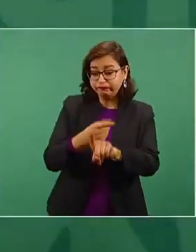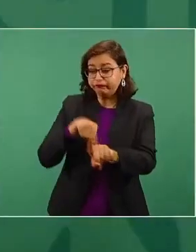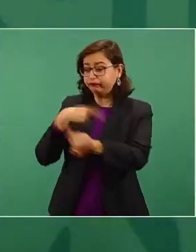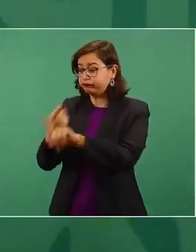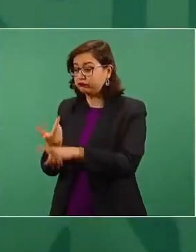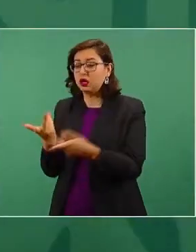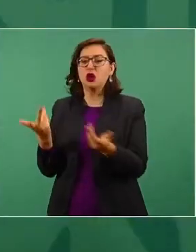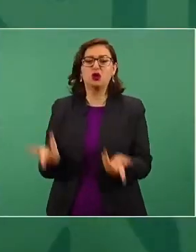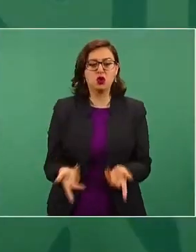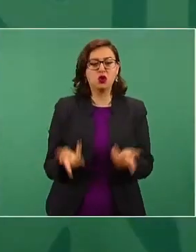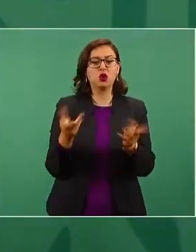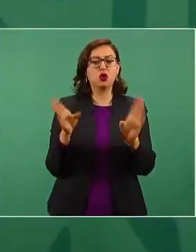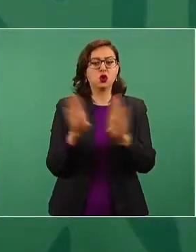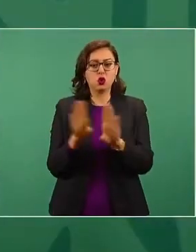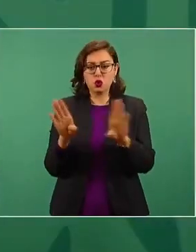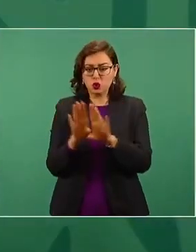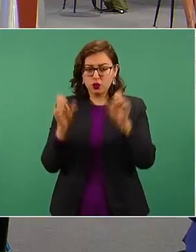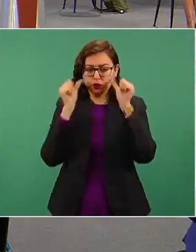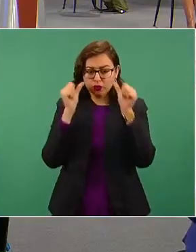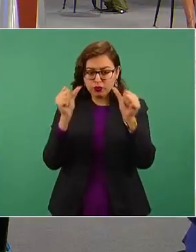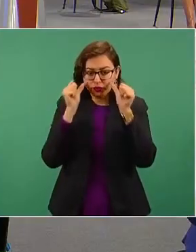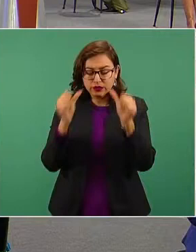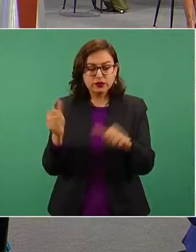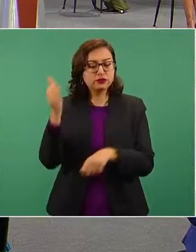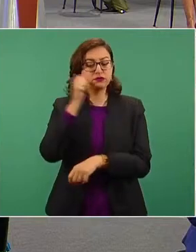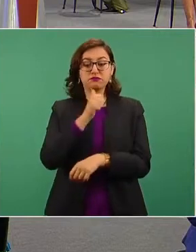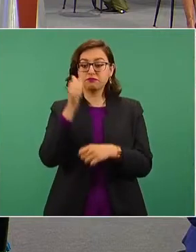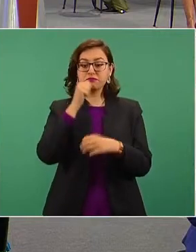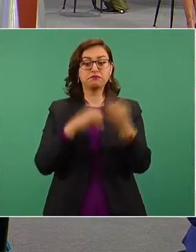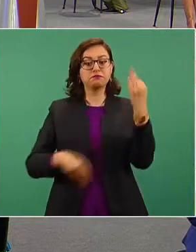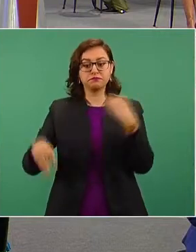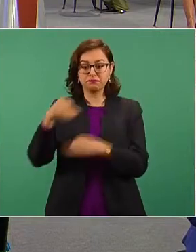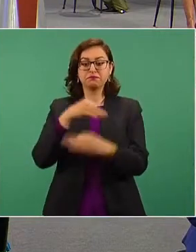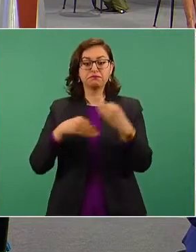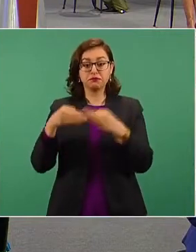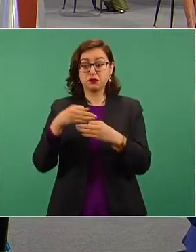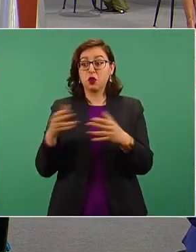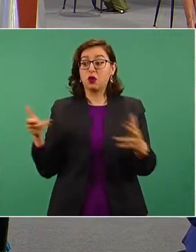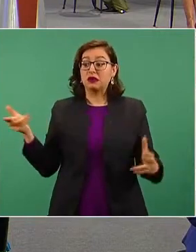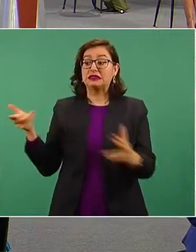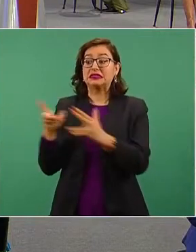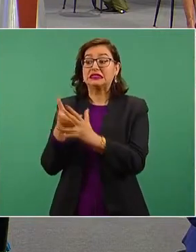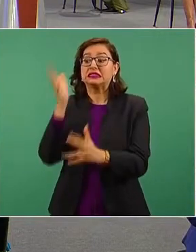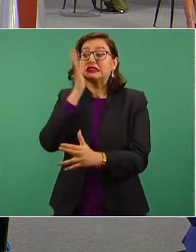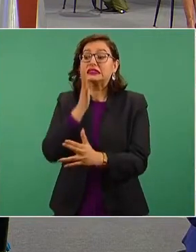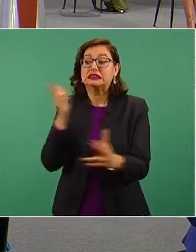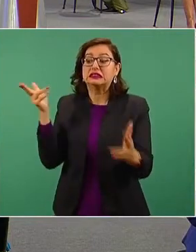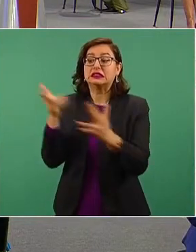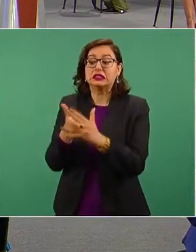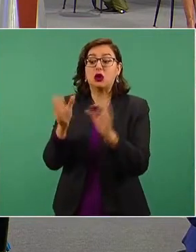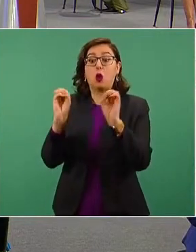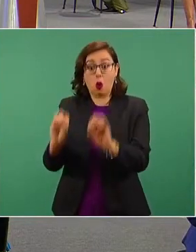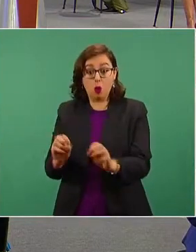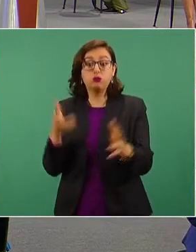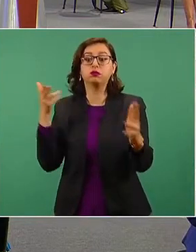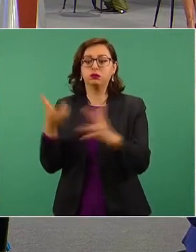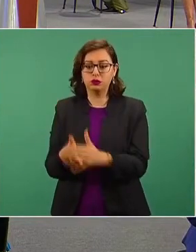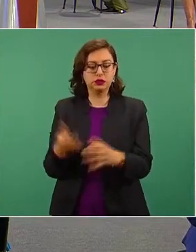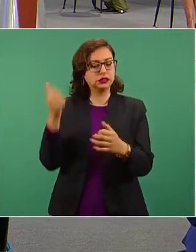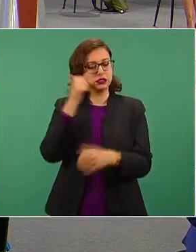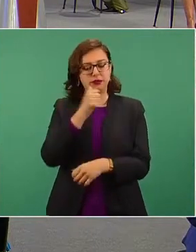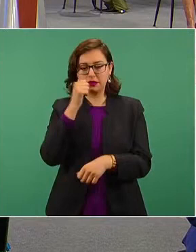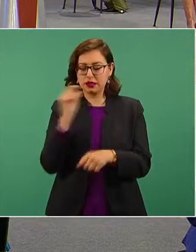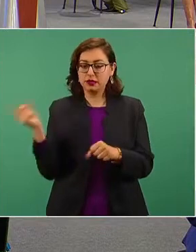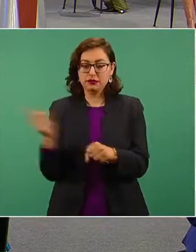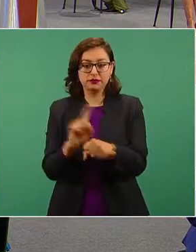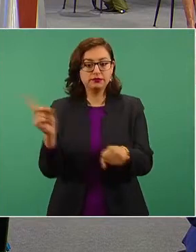violencia sexual, las violaciones, las tentativas de homicidio y de feminicidio. Entonces, es un trabajo que se realiza de manera permanente.